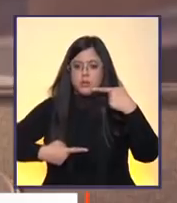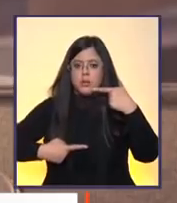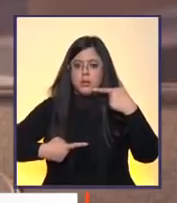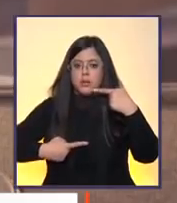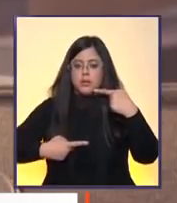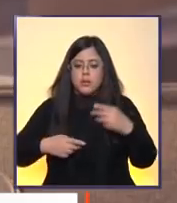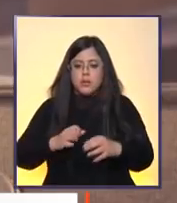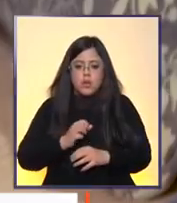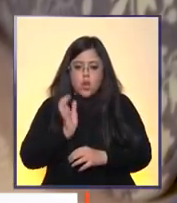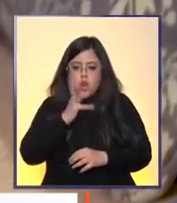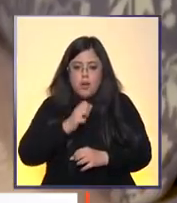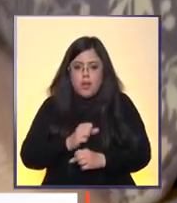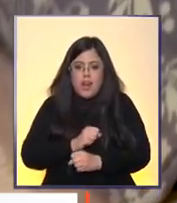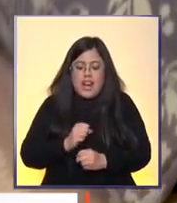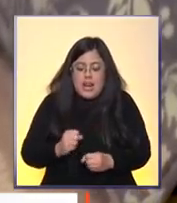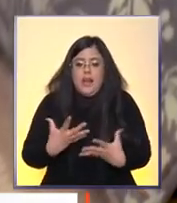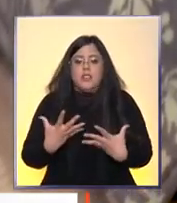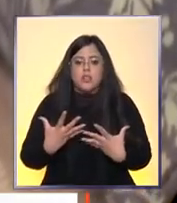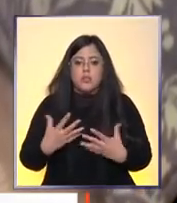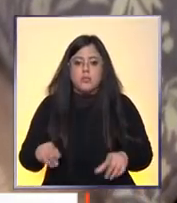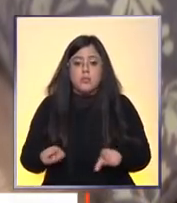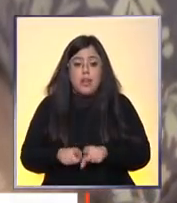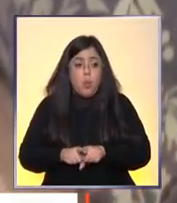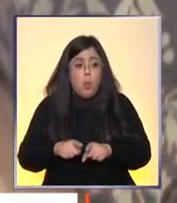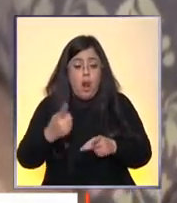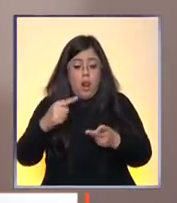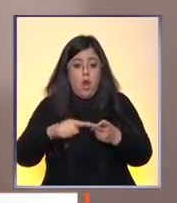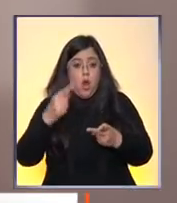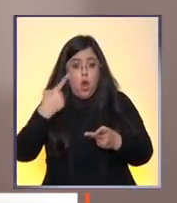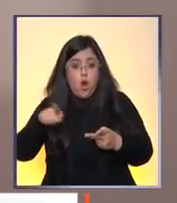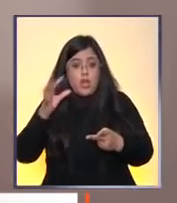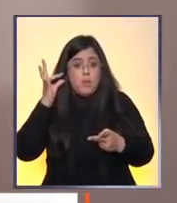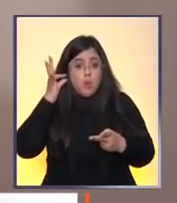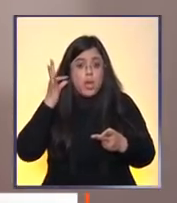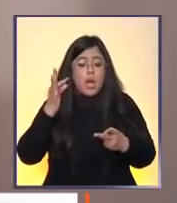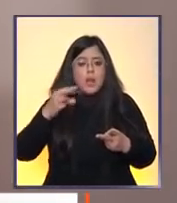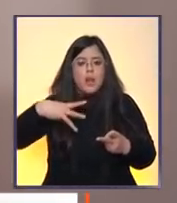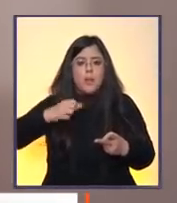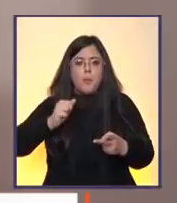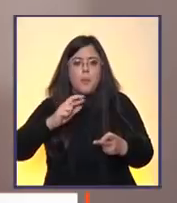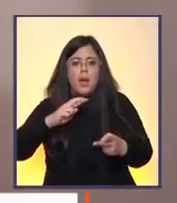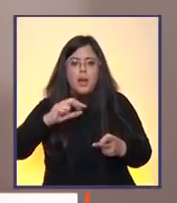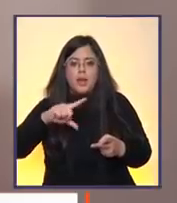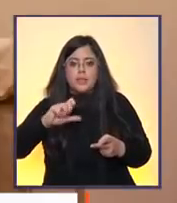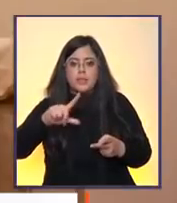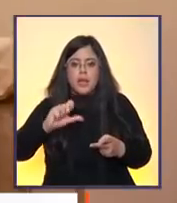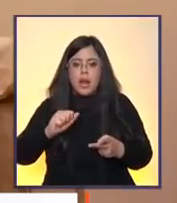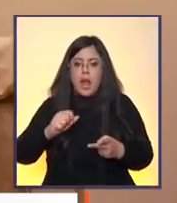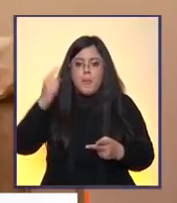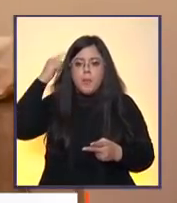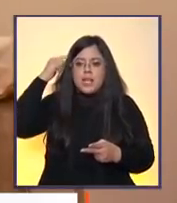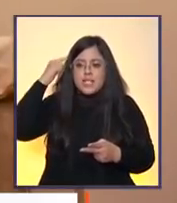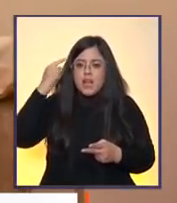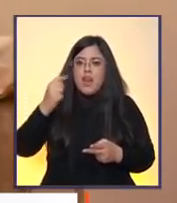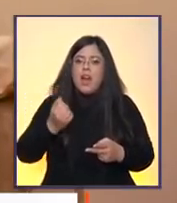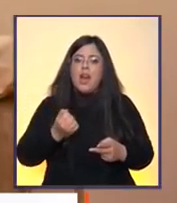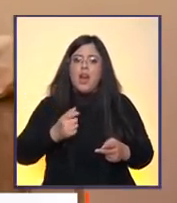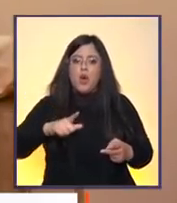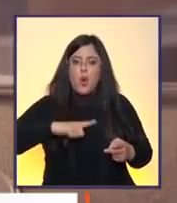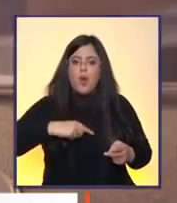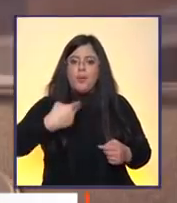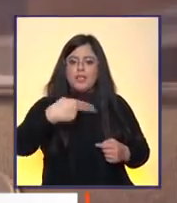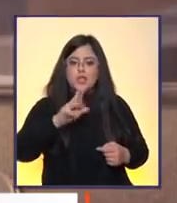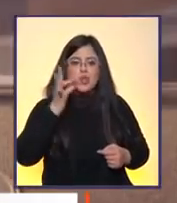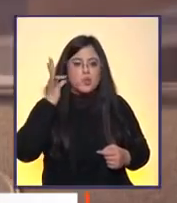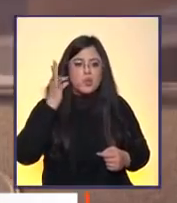reaccionar. Al igual que Carolina, Marcela pensó que era ella la que había hecho algo malo.